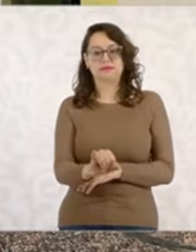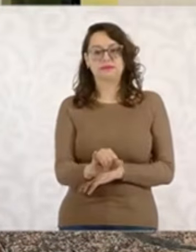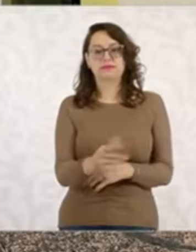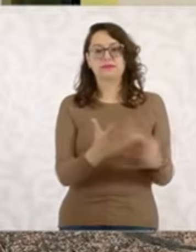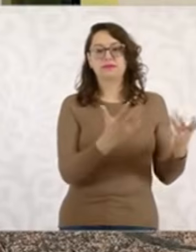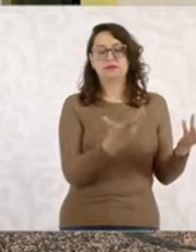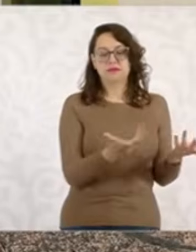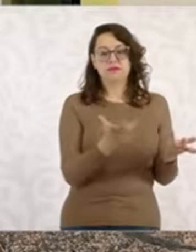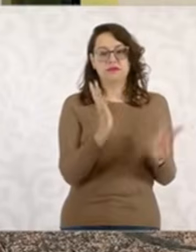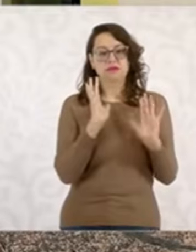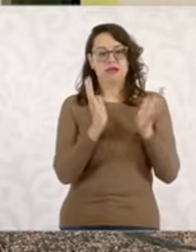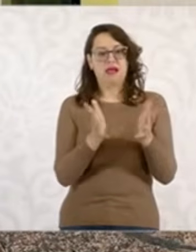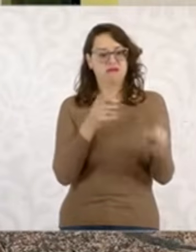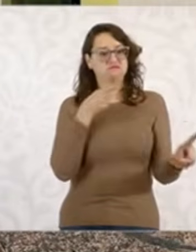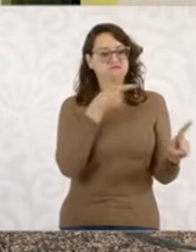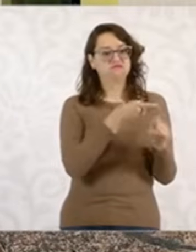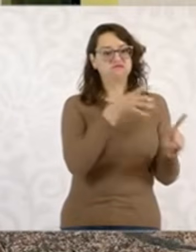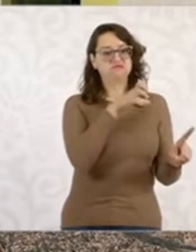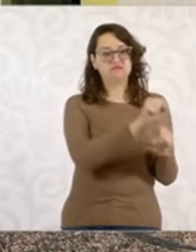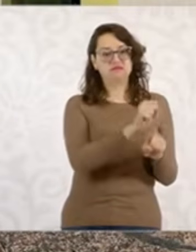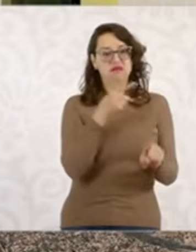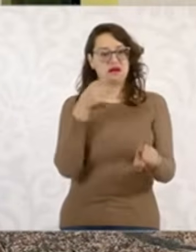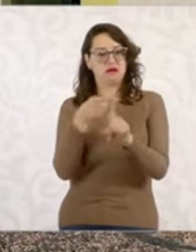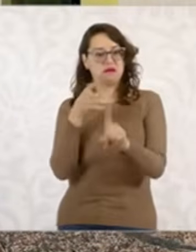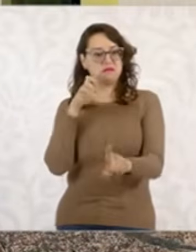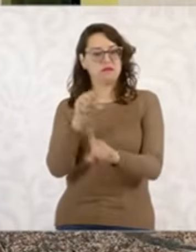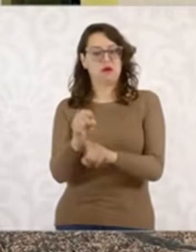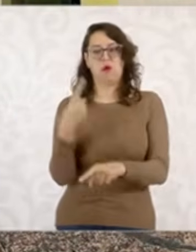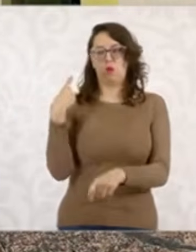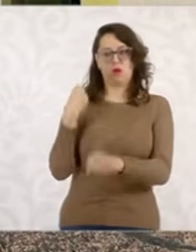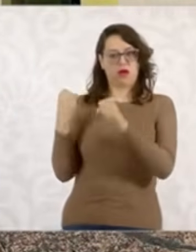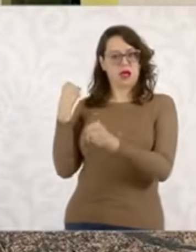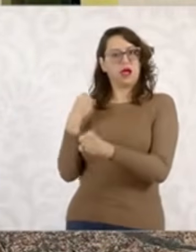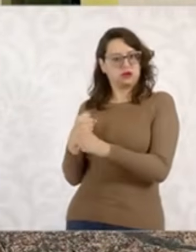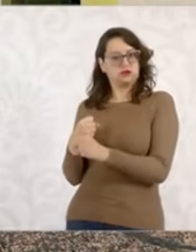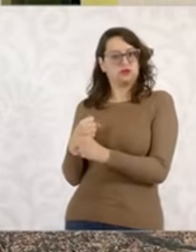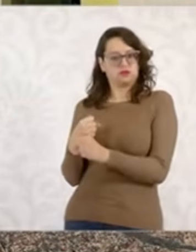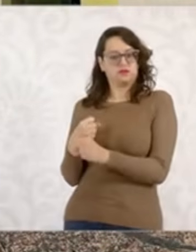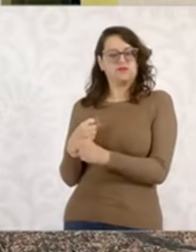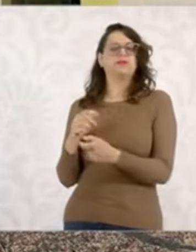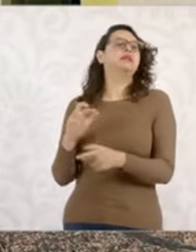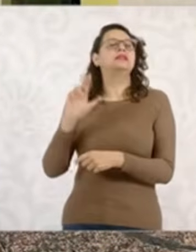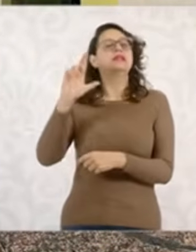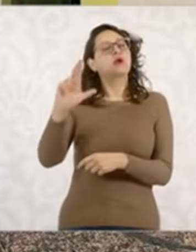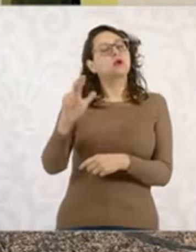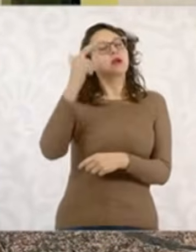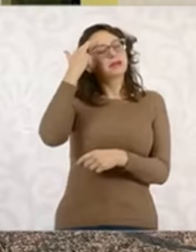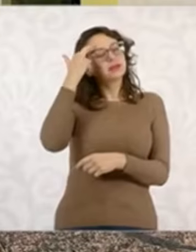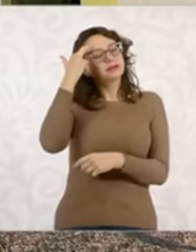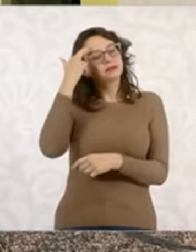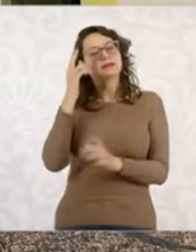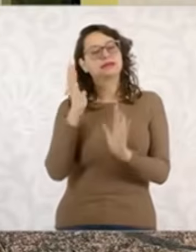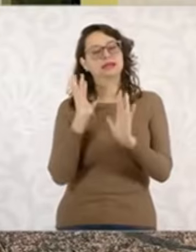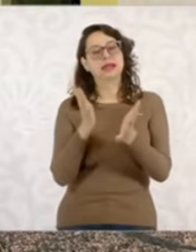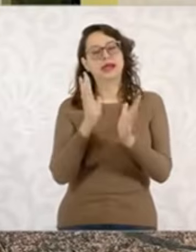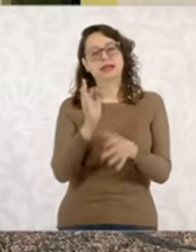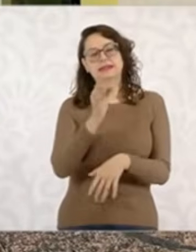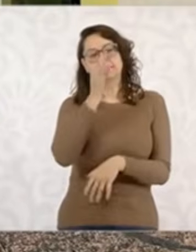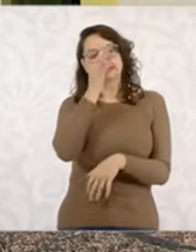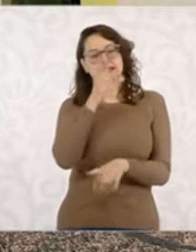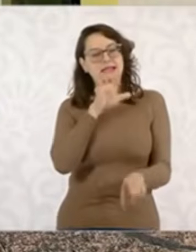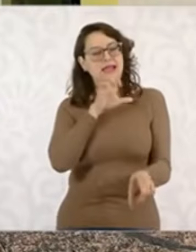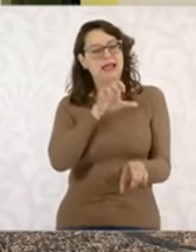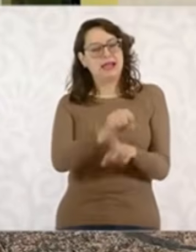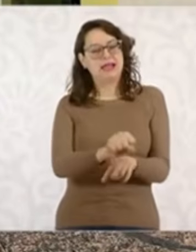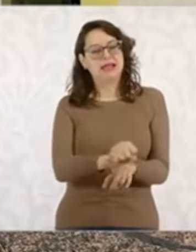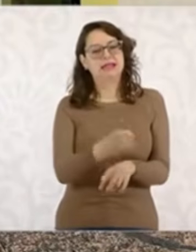la meta, si ustedes recuerdan en la conferencia pasada, ya estábamos alcanzando las 390.000, ahora